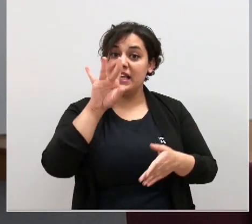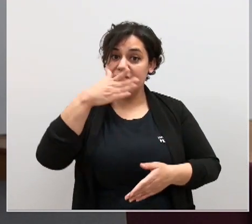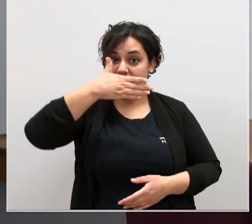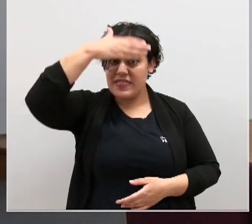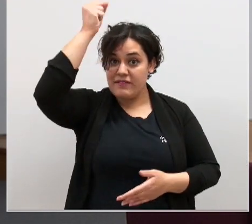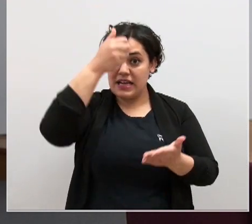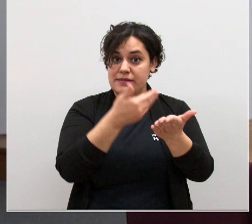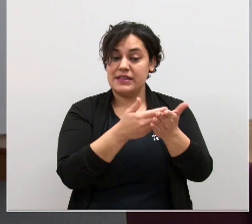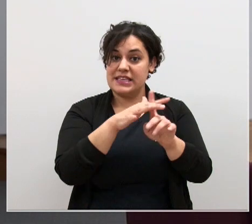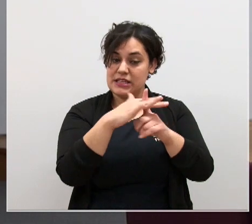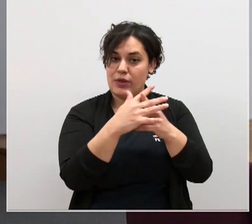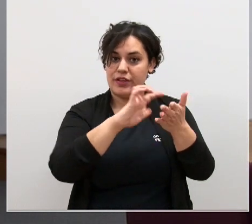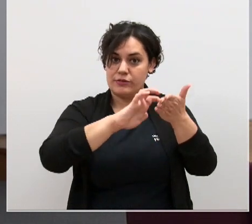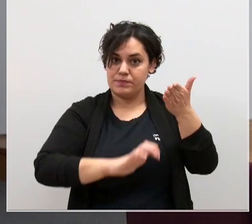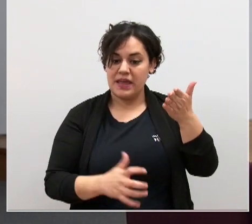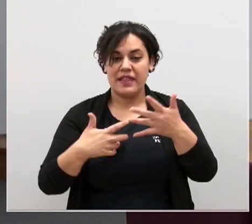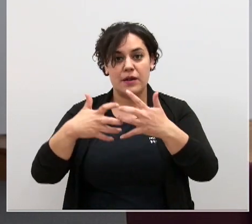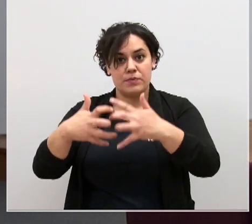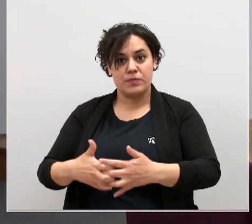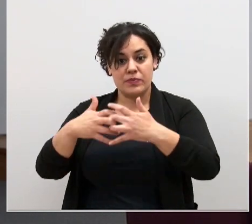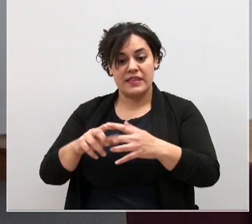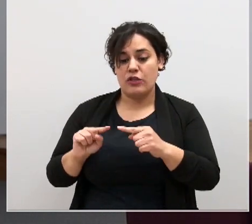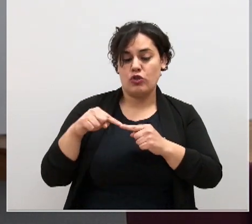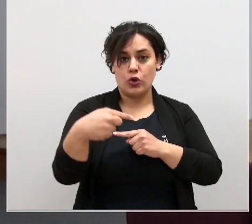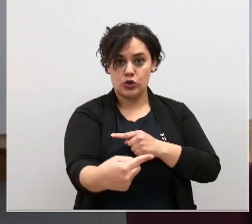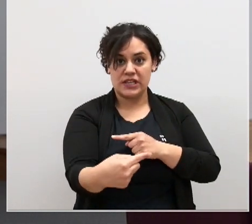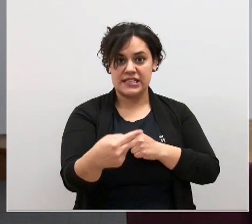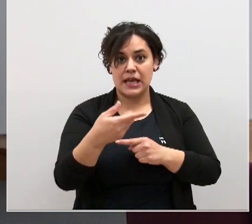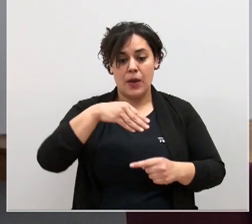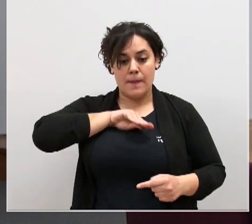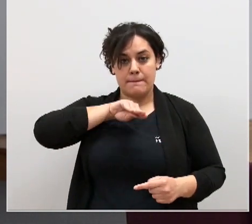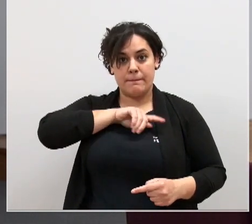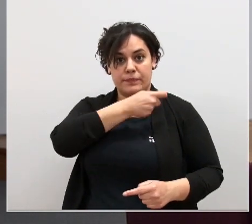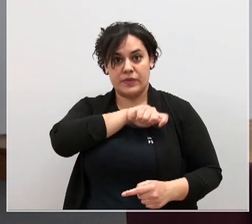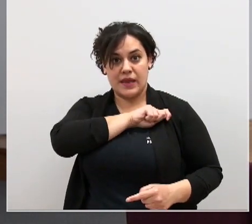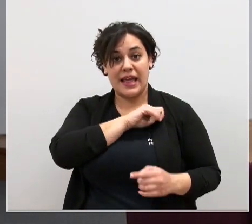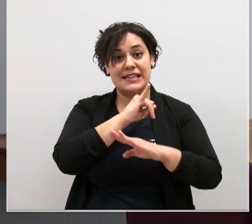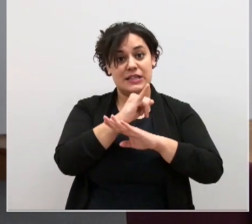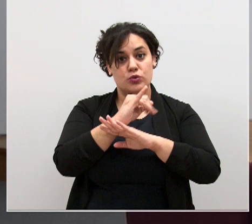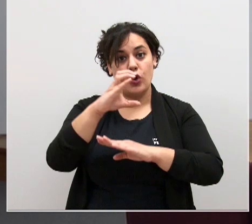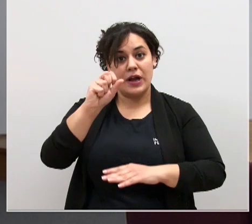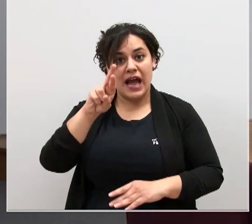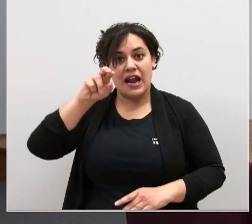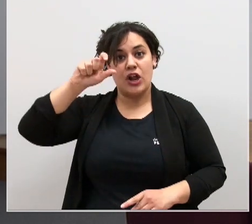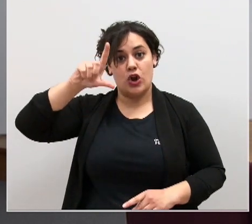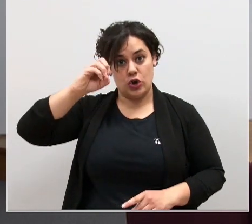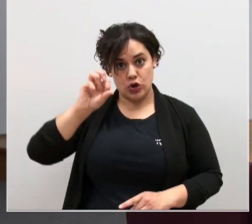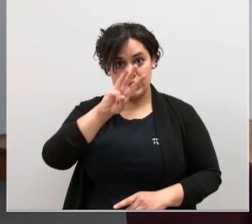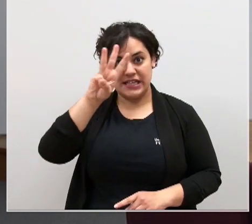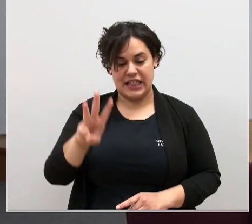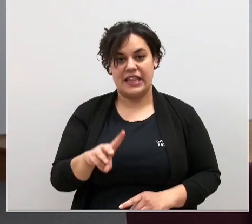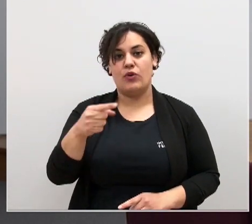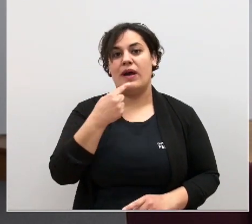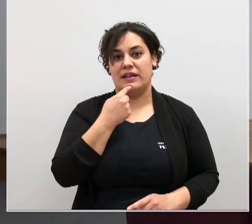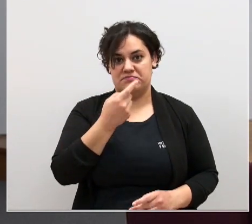del Sistema de Monitorización de la Mortalidad Diaria en España que edita el Instituto Carlos III. Según este informe, la mortalidad estimada por